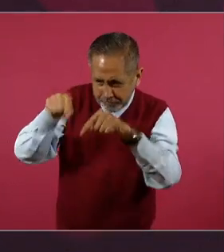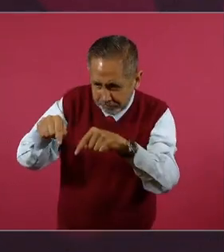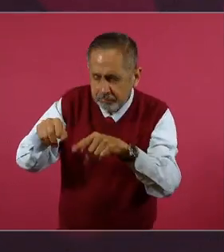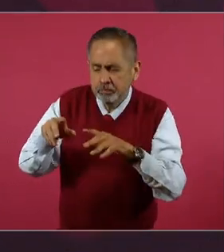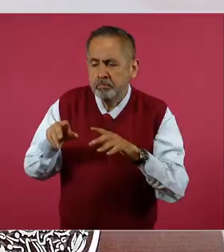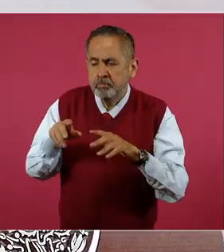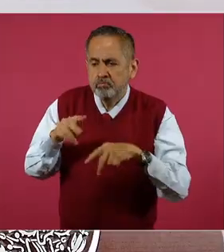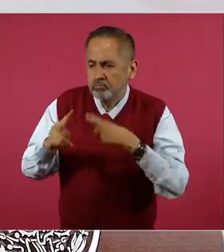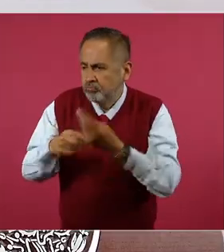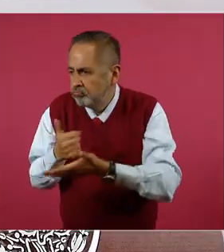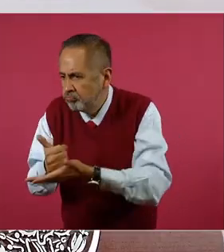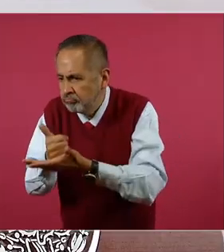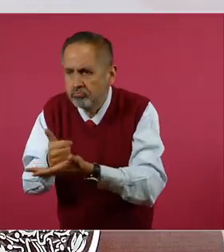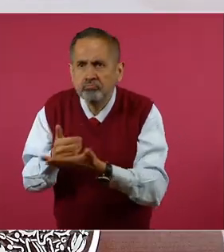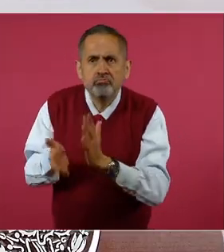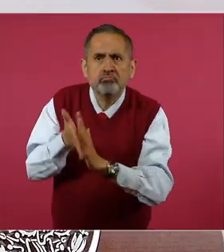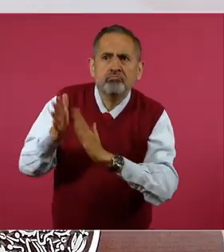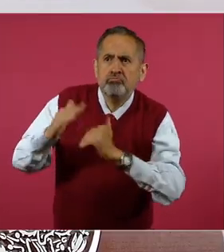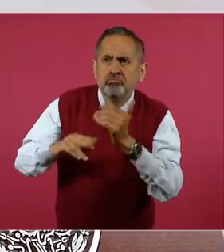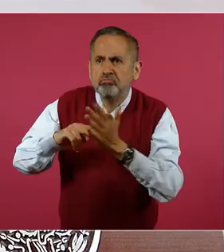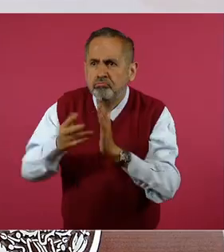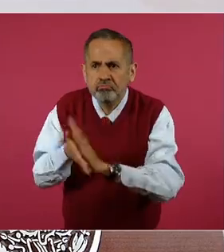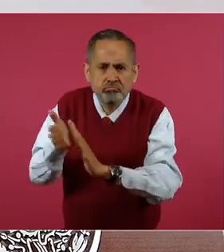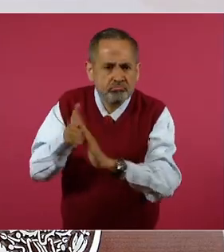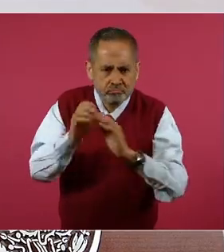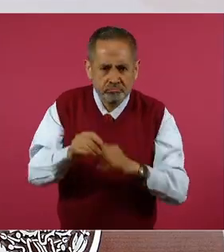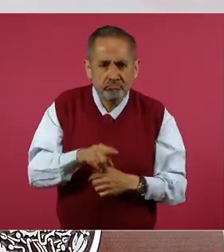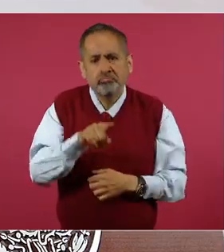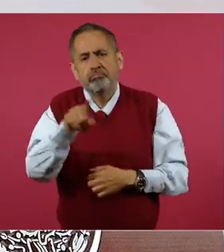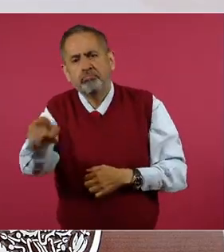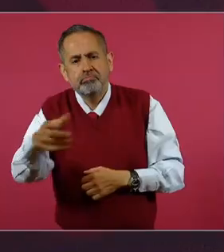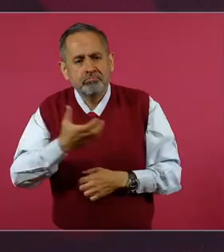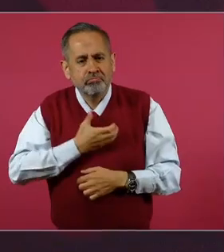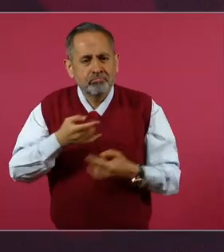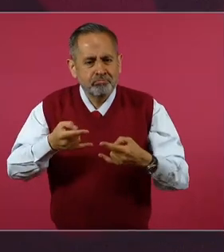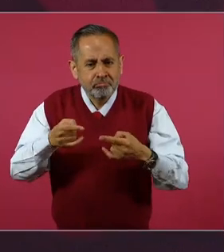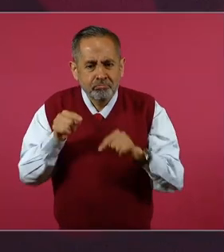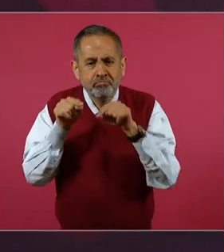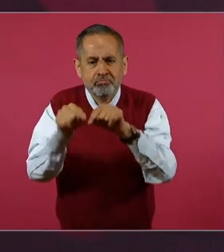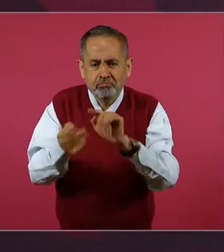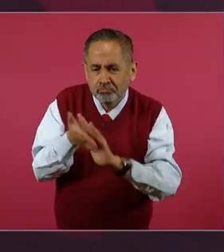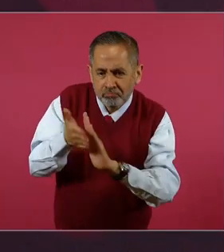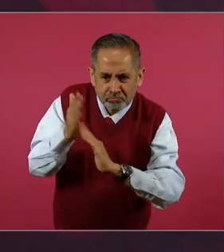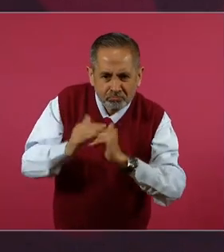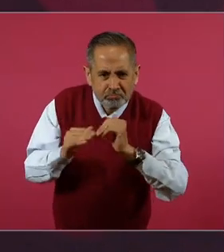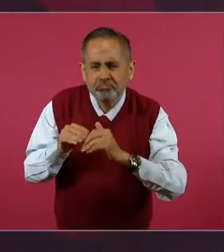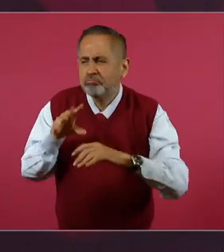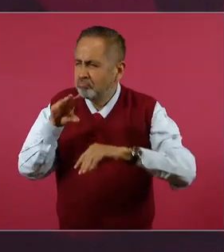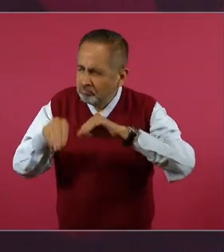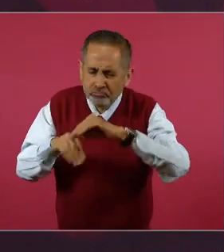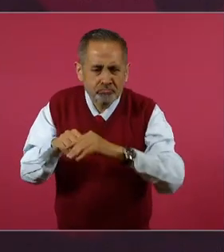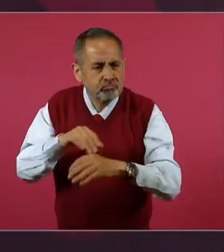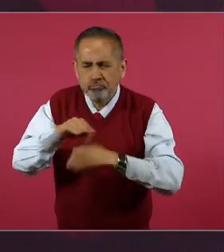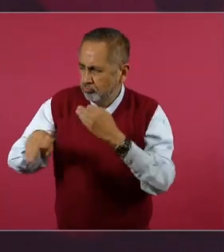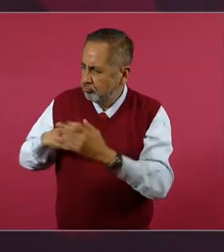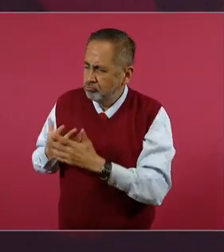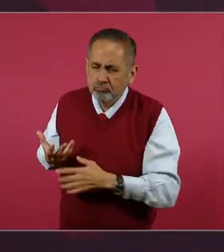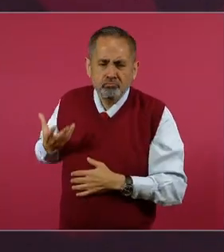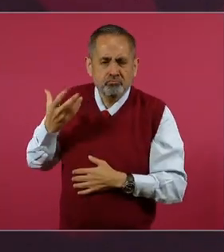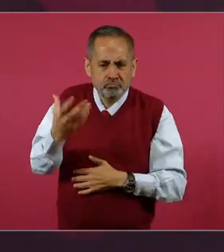Hay que arreglar el palacio, y todos. hacer